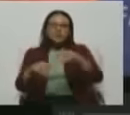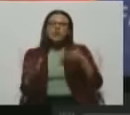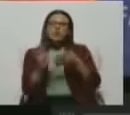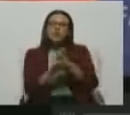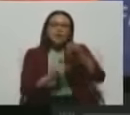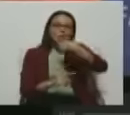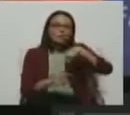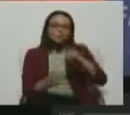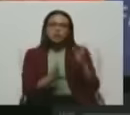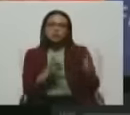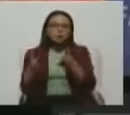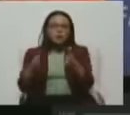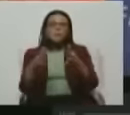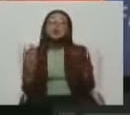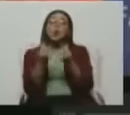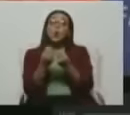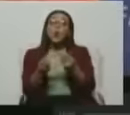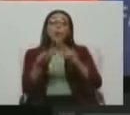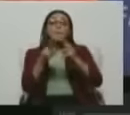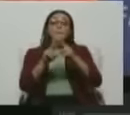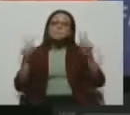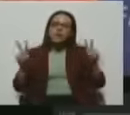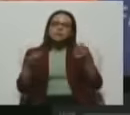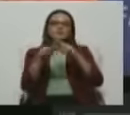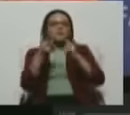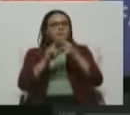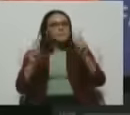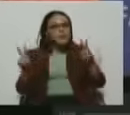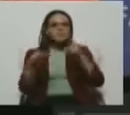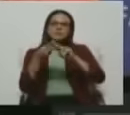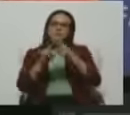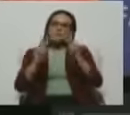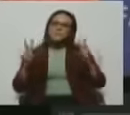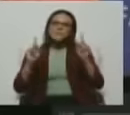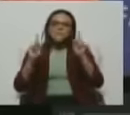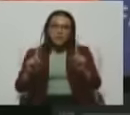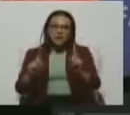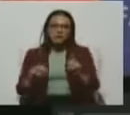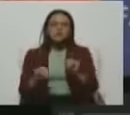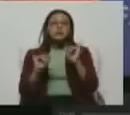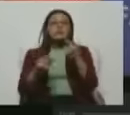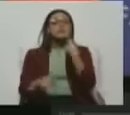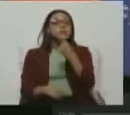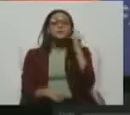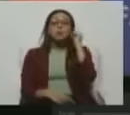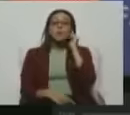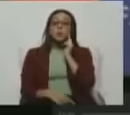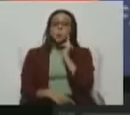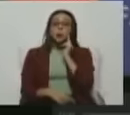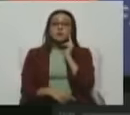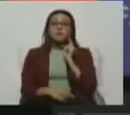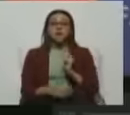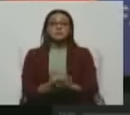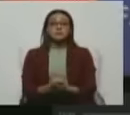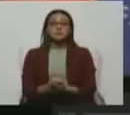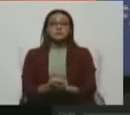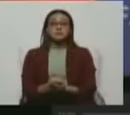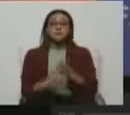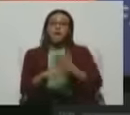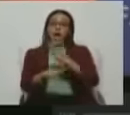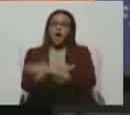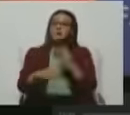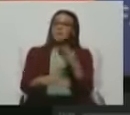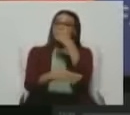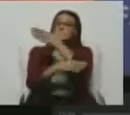destino sino la paz y la paz. Decía Bolívar antes de entrar en batalla en